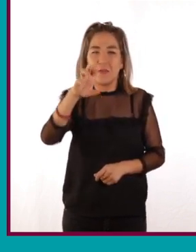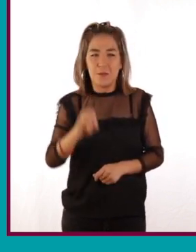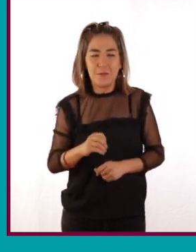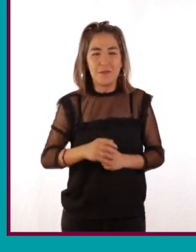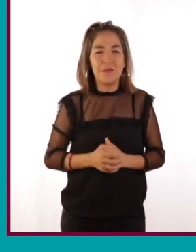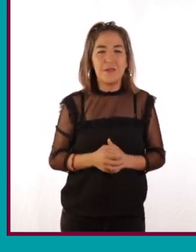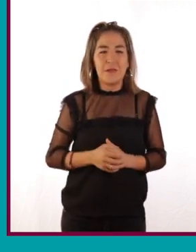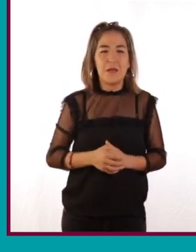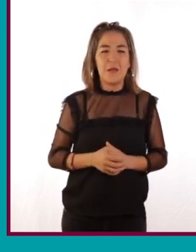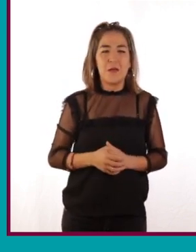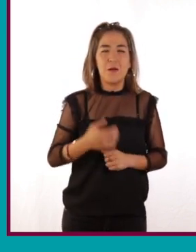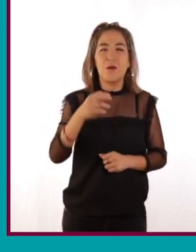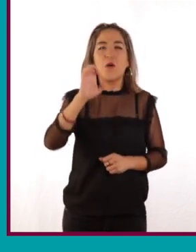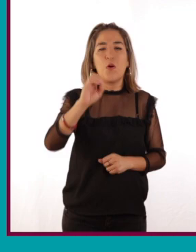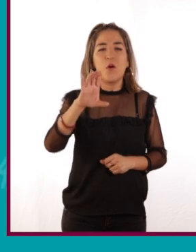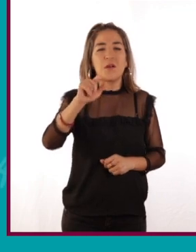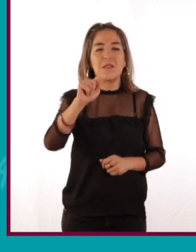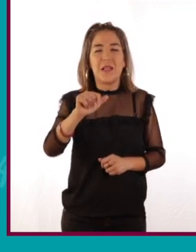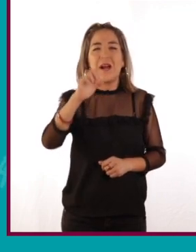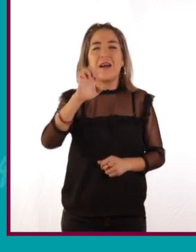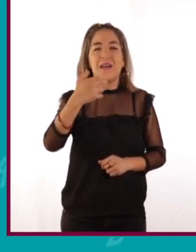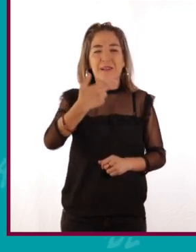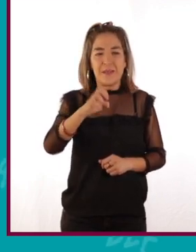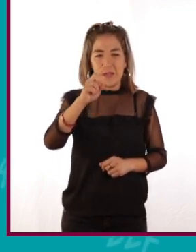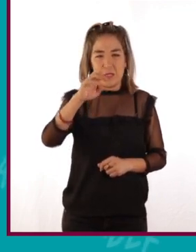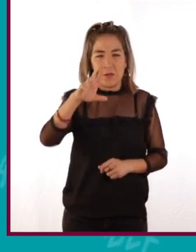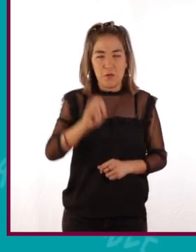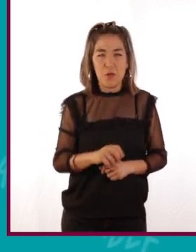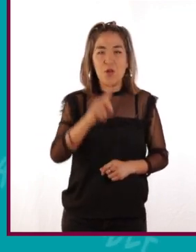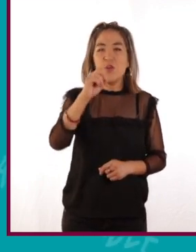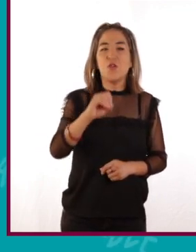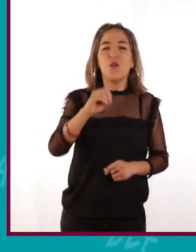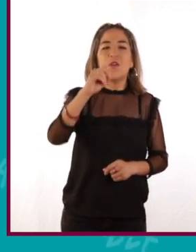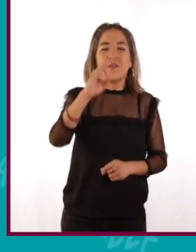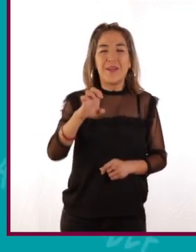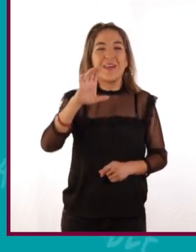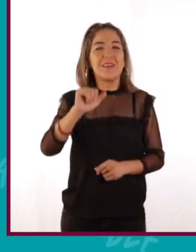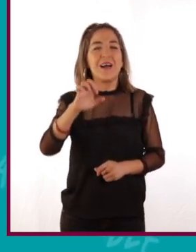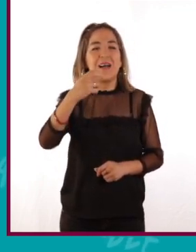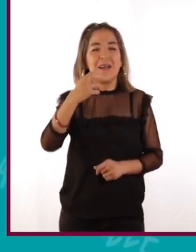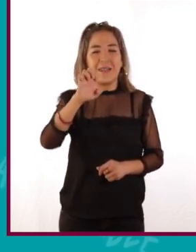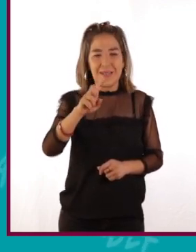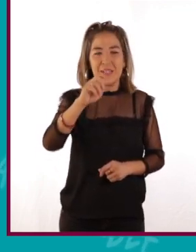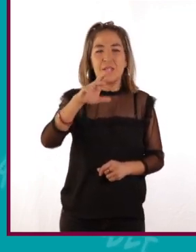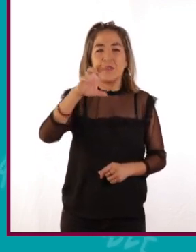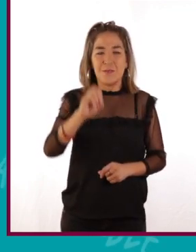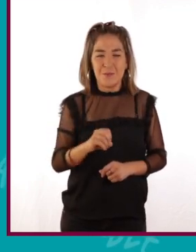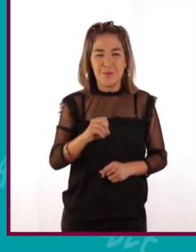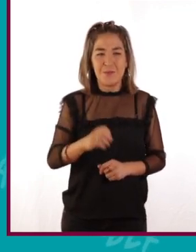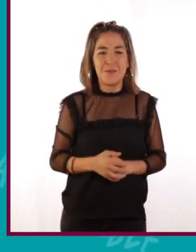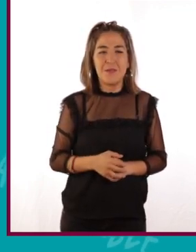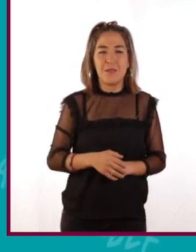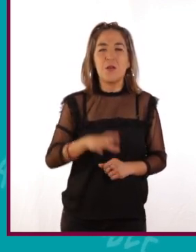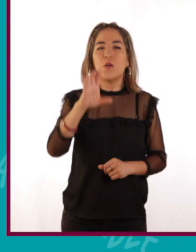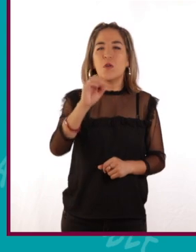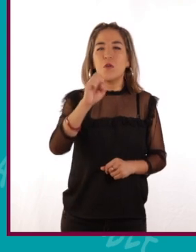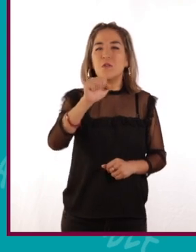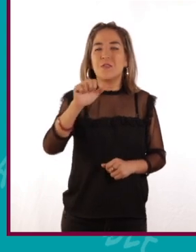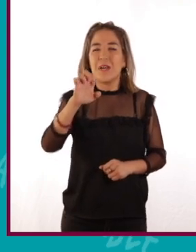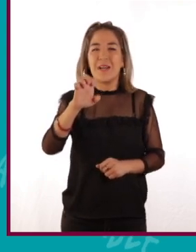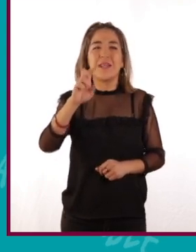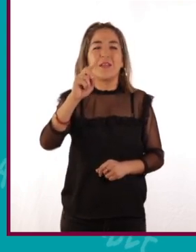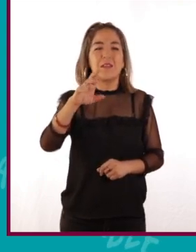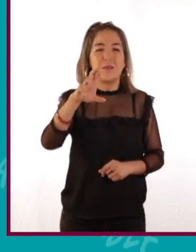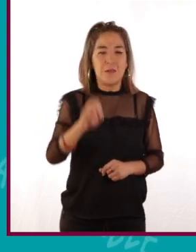cubo, para el octaedro, el dodecaedro y finalmente para